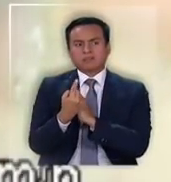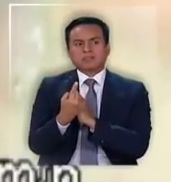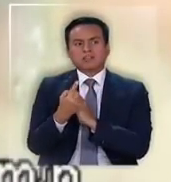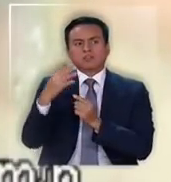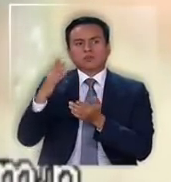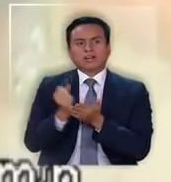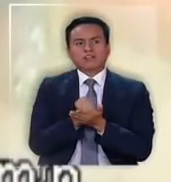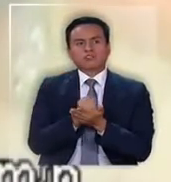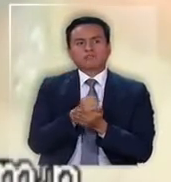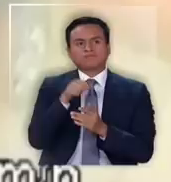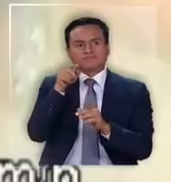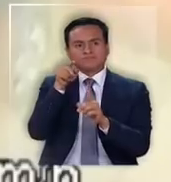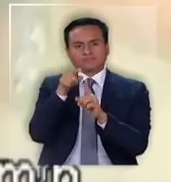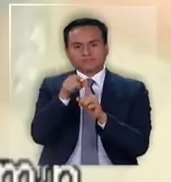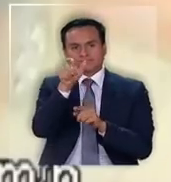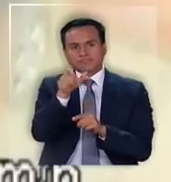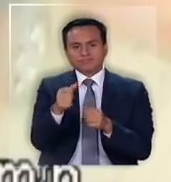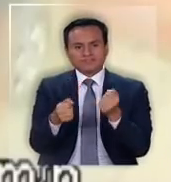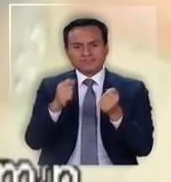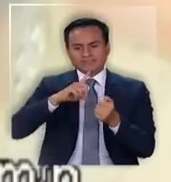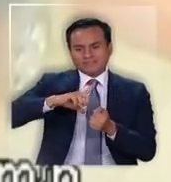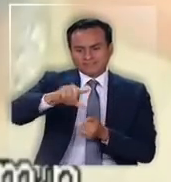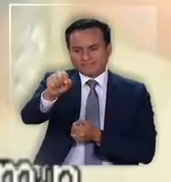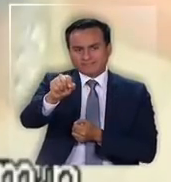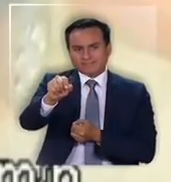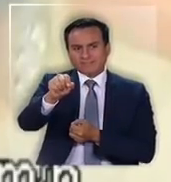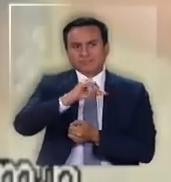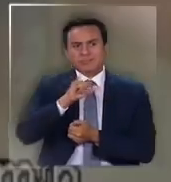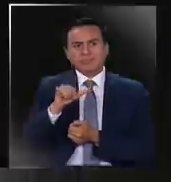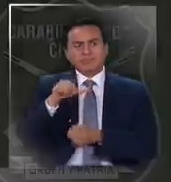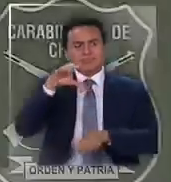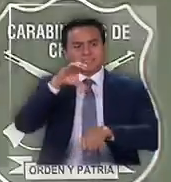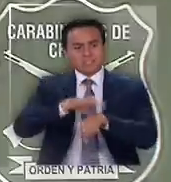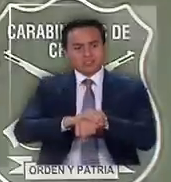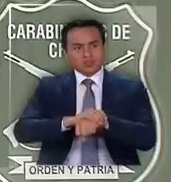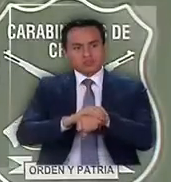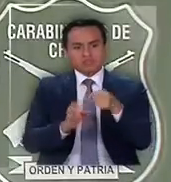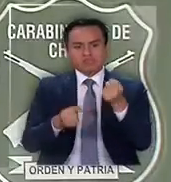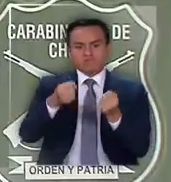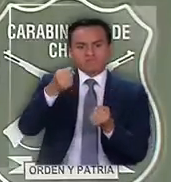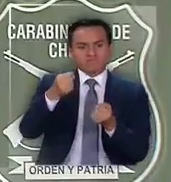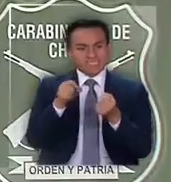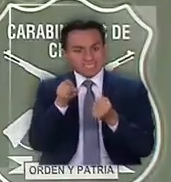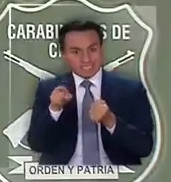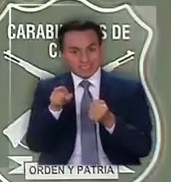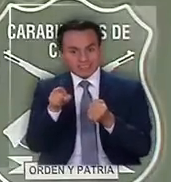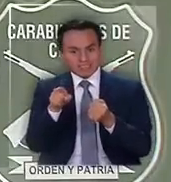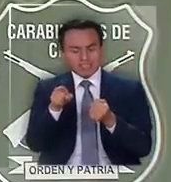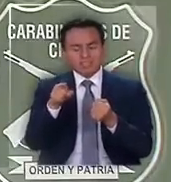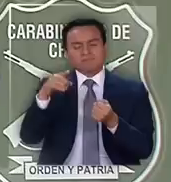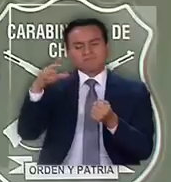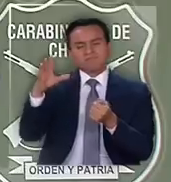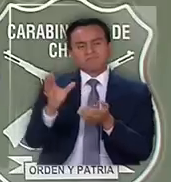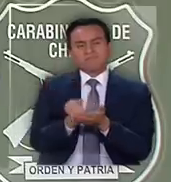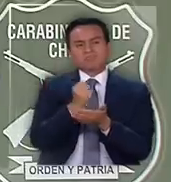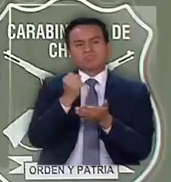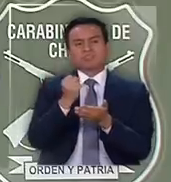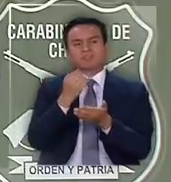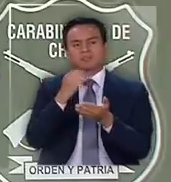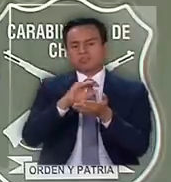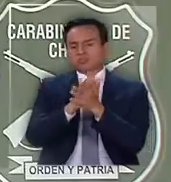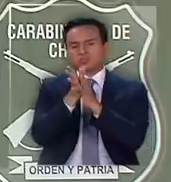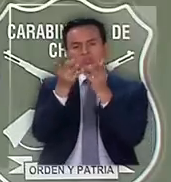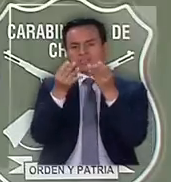Logrando interceptar el vehículo en el cual huían y el detenido que iba conduciendo este camión, logrando la recuperación de la